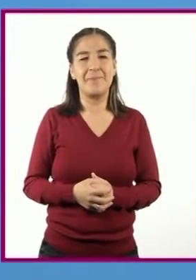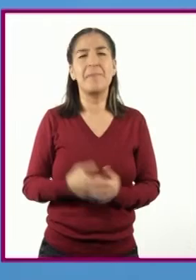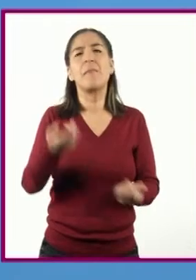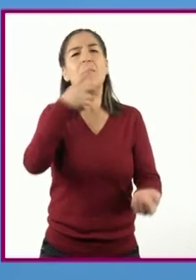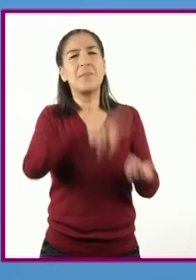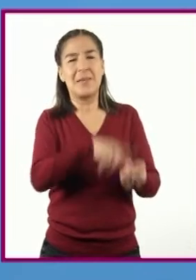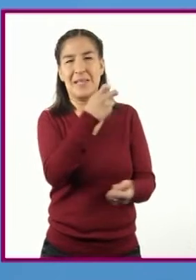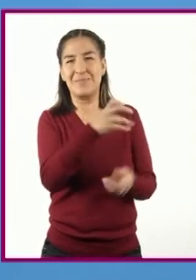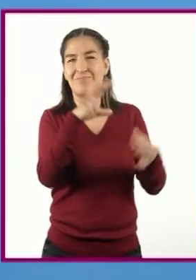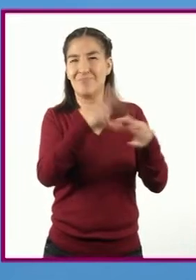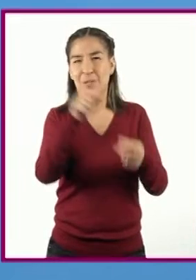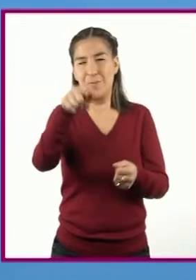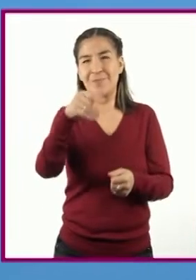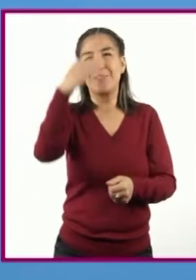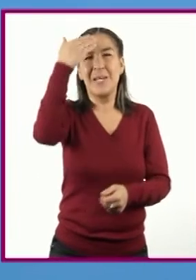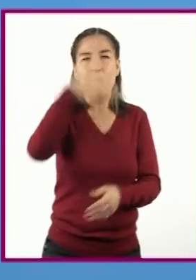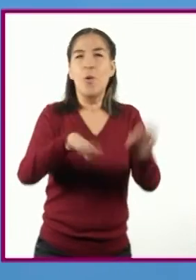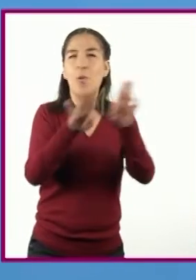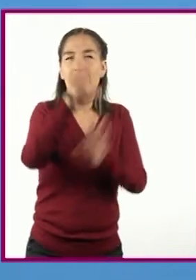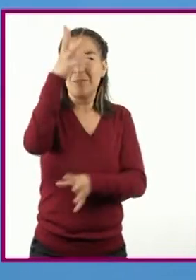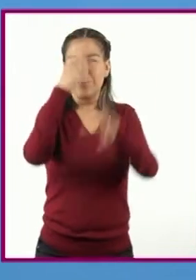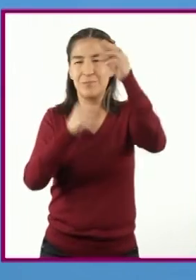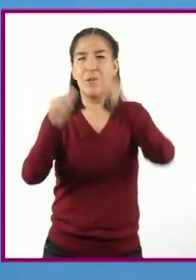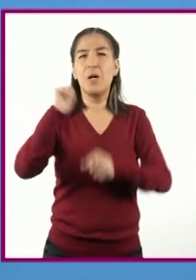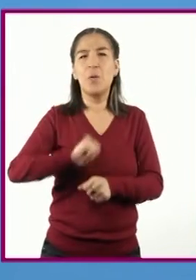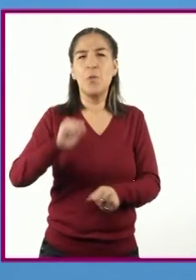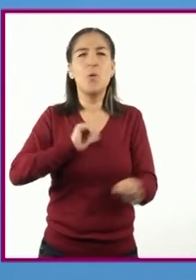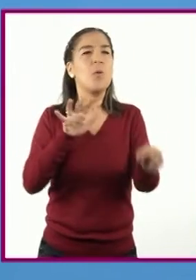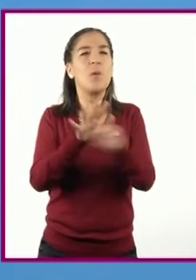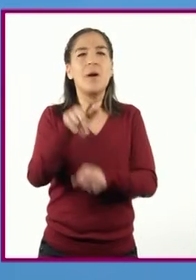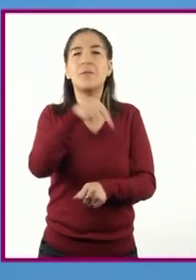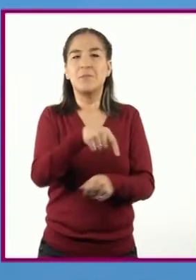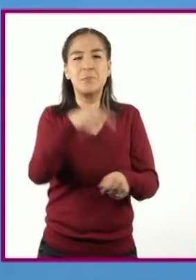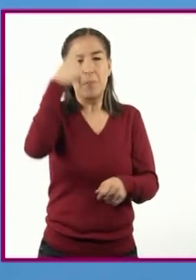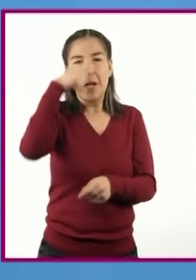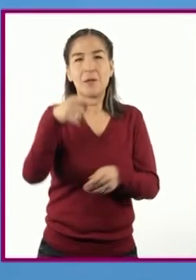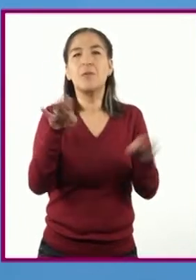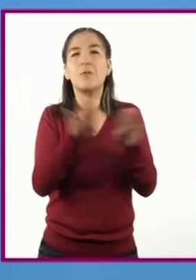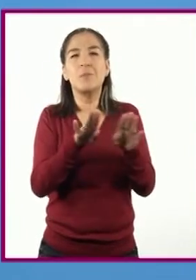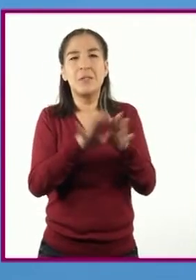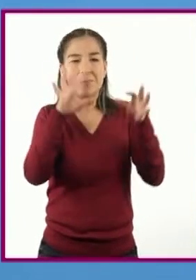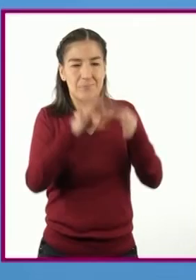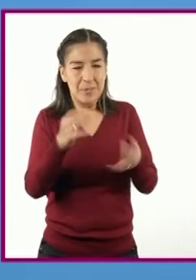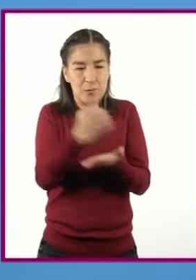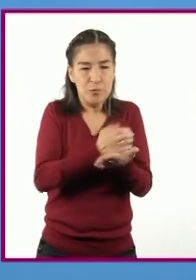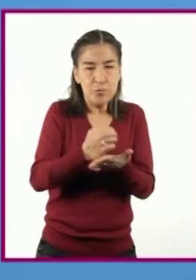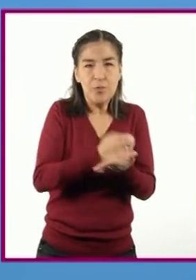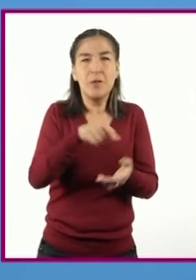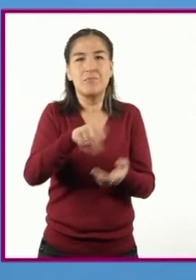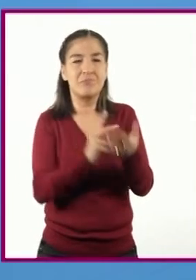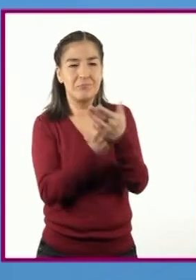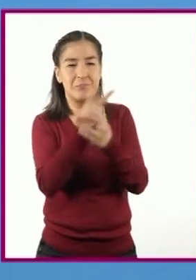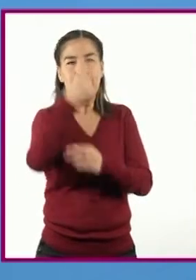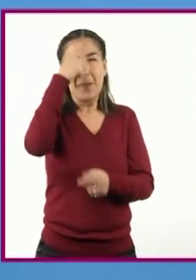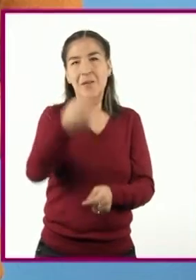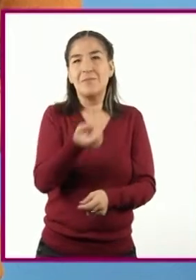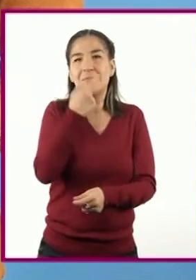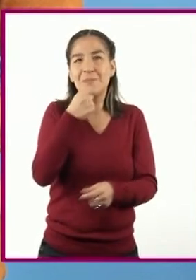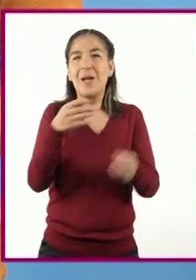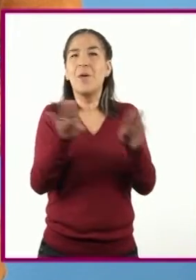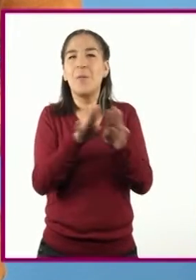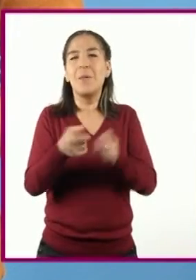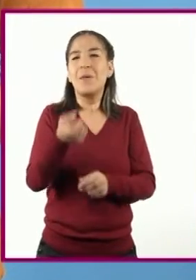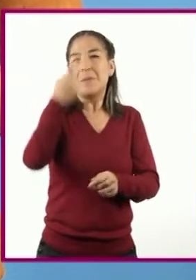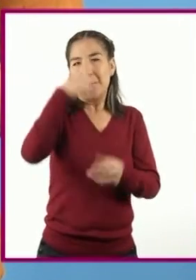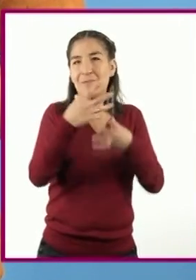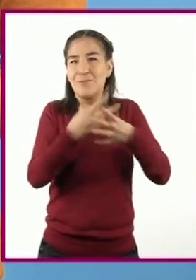Dentro de esos saberes ancestrales, ¿se incluyen los remedios caseros basados en el uso de hierbas medicinales? Claro